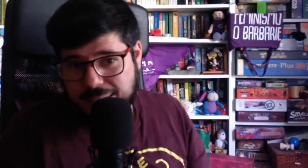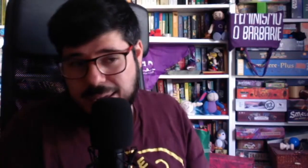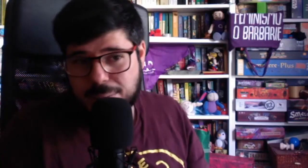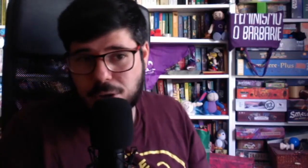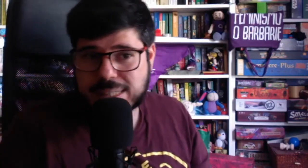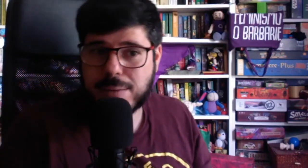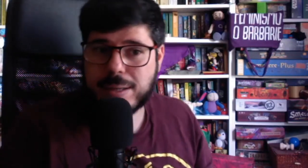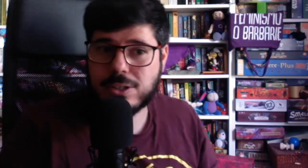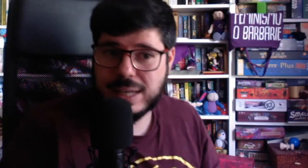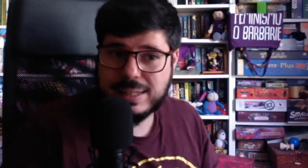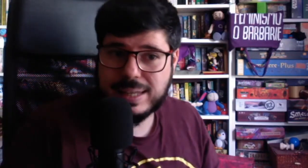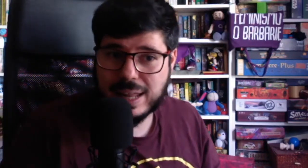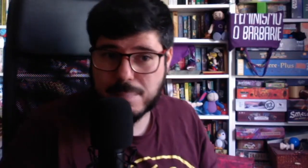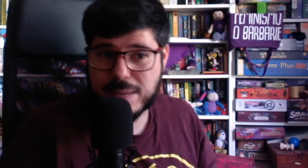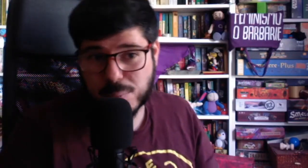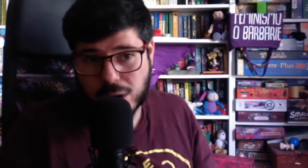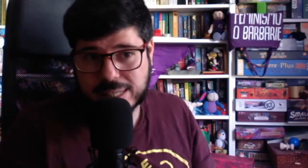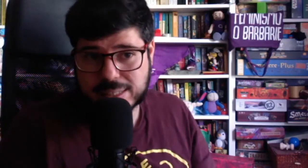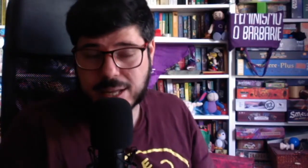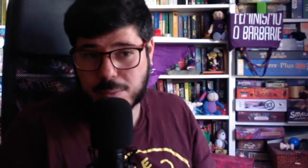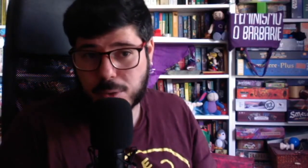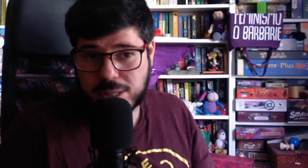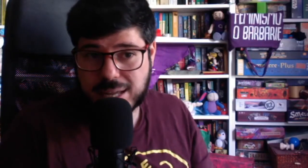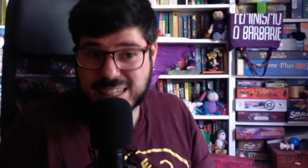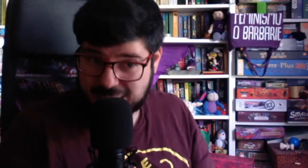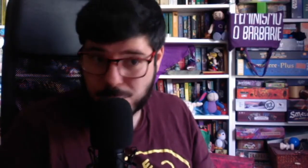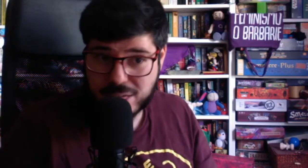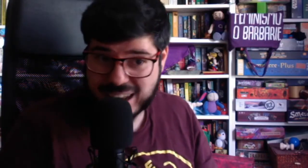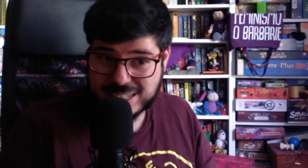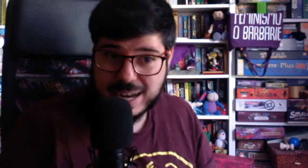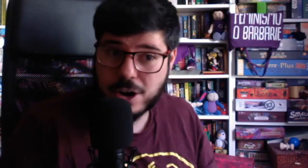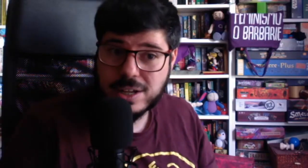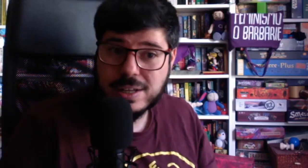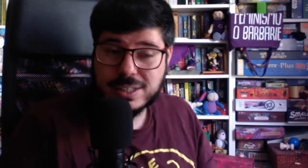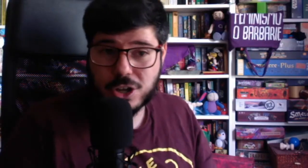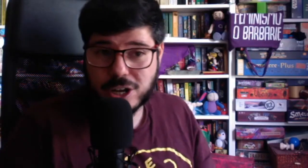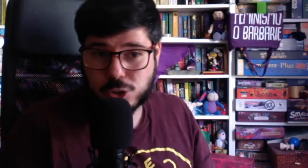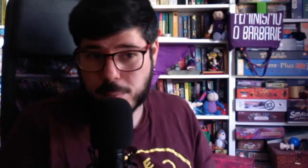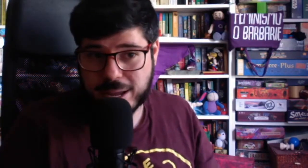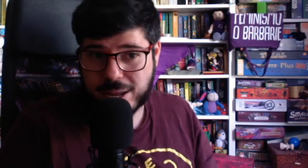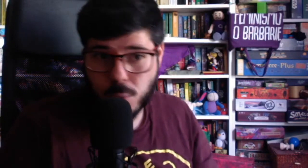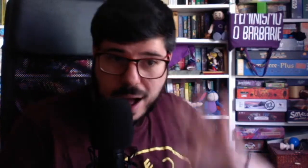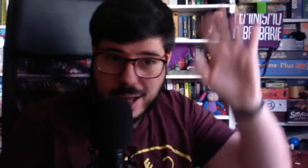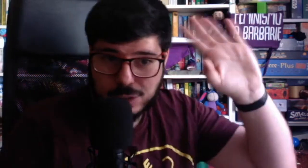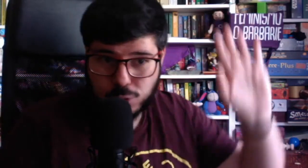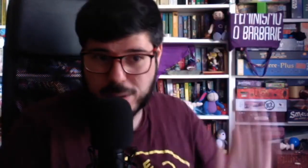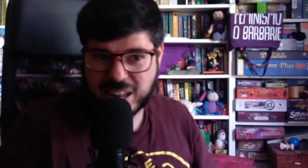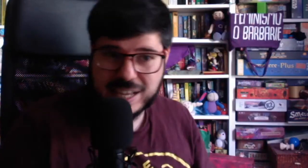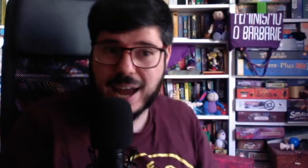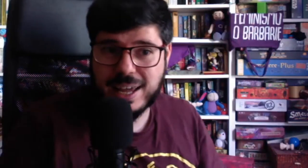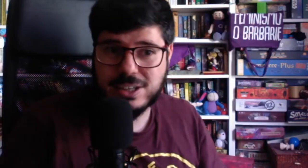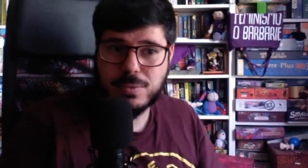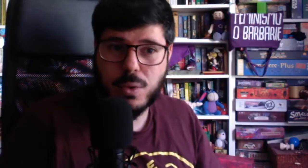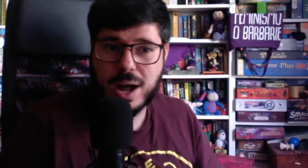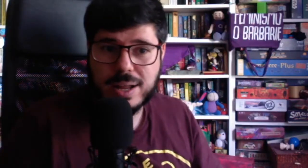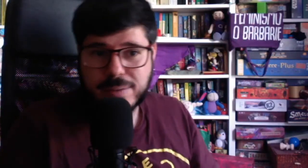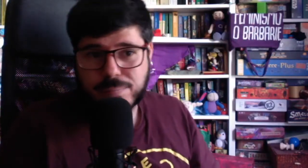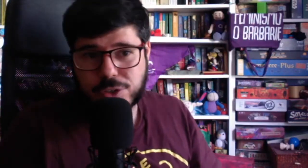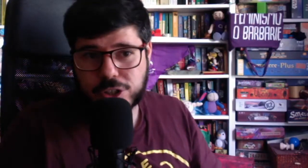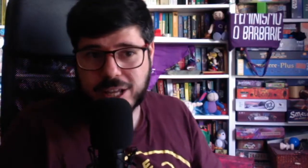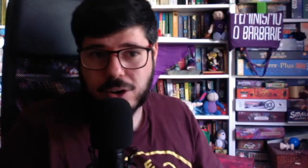hacer que molestar eventos de gente que le da mil vueltas en acción política y si lo voy a dejar así de claro señores súper radicales